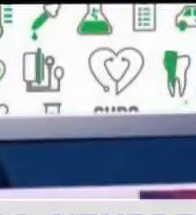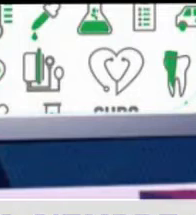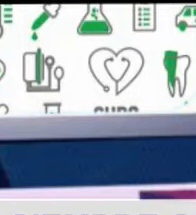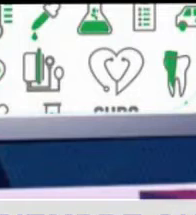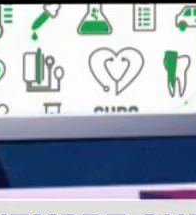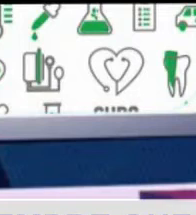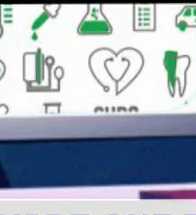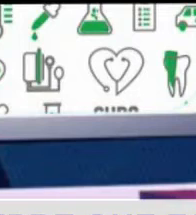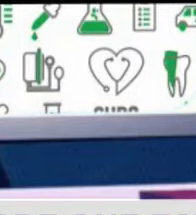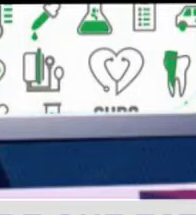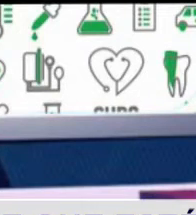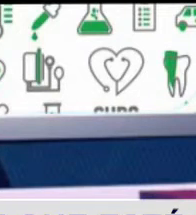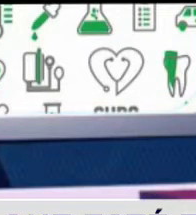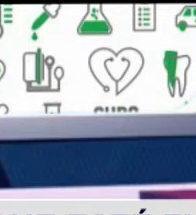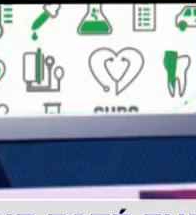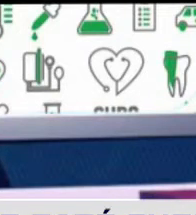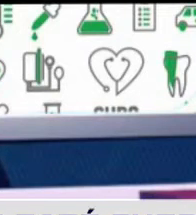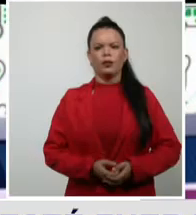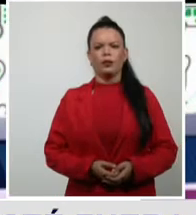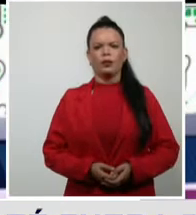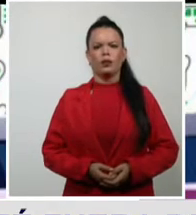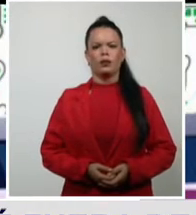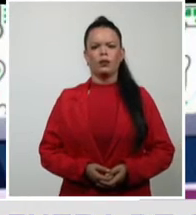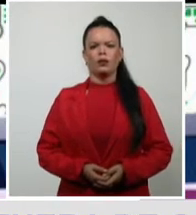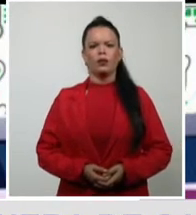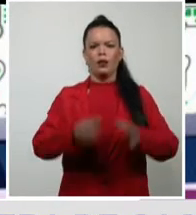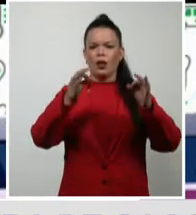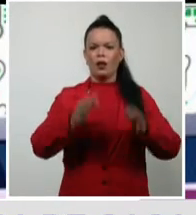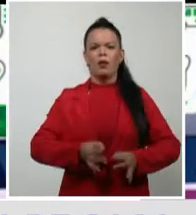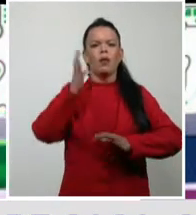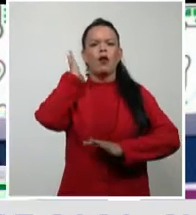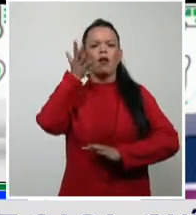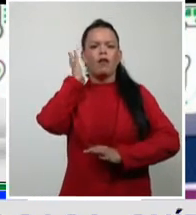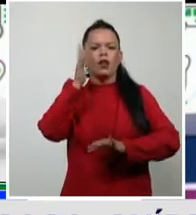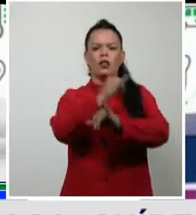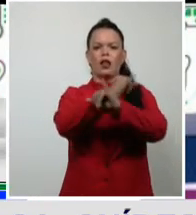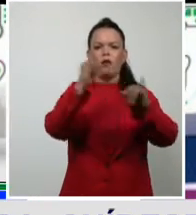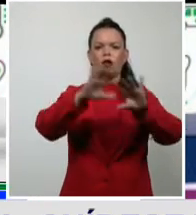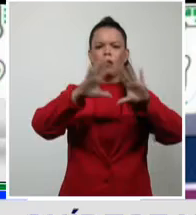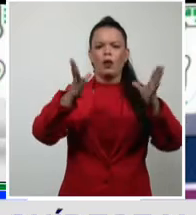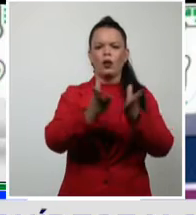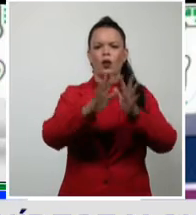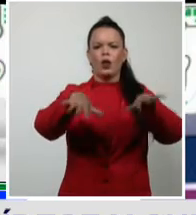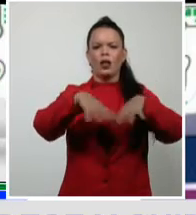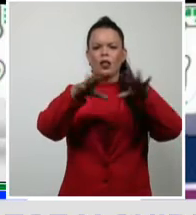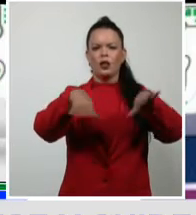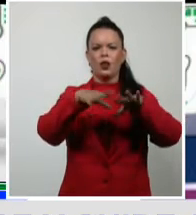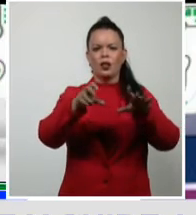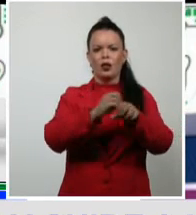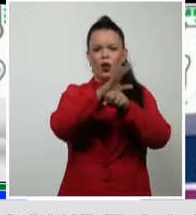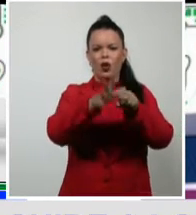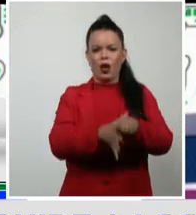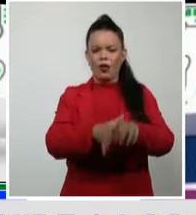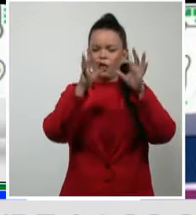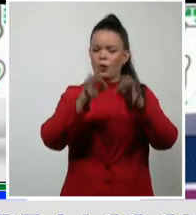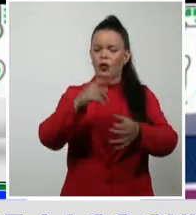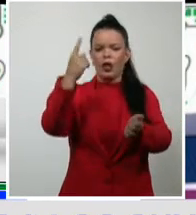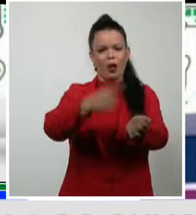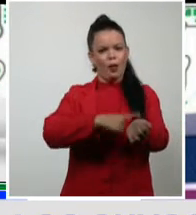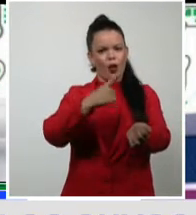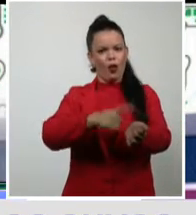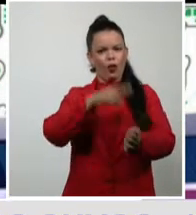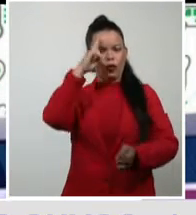Y ha sido la conferencia de prensa sobre la actual situación epidemiológica en el país, a cargo, como ya es costumbre, del doctor Francisco